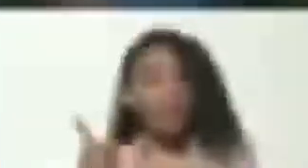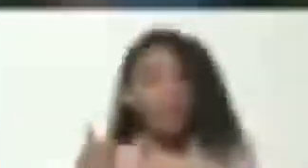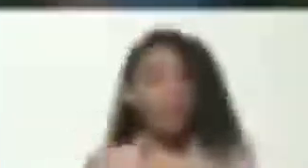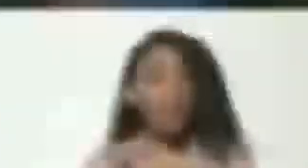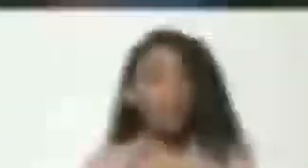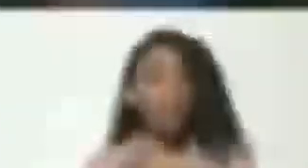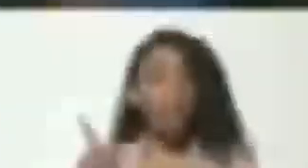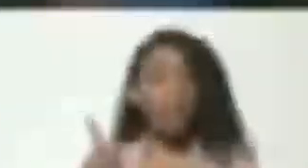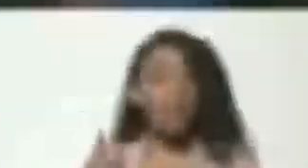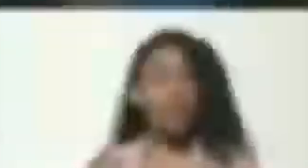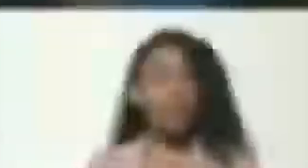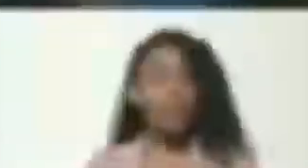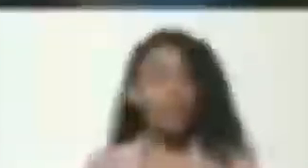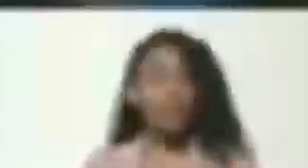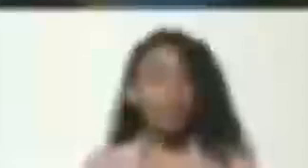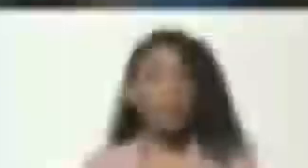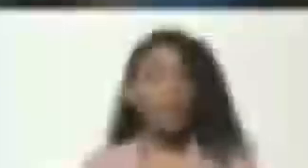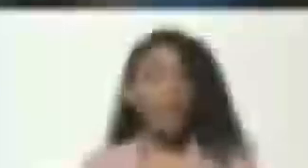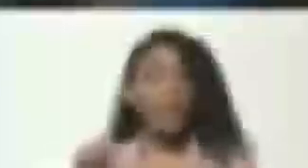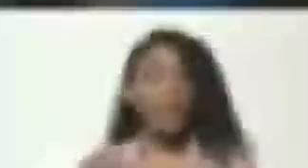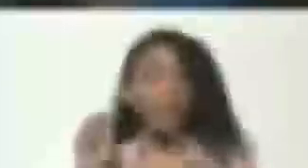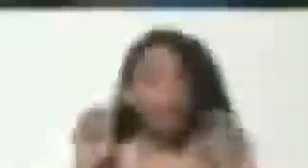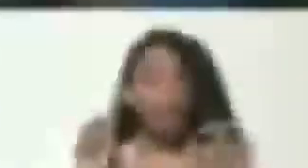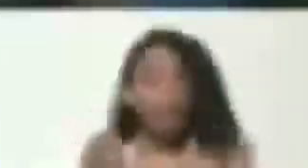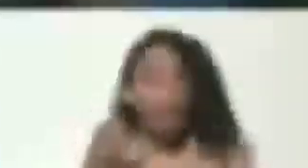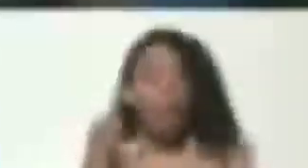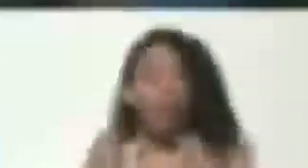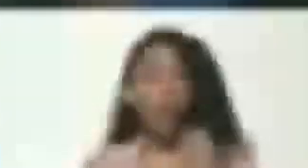dos. ¿En qué exchange,